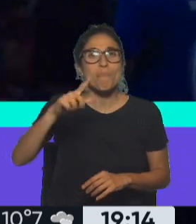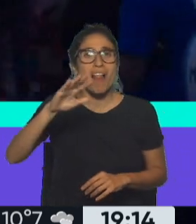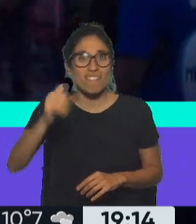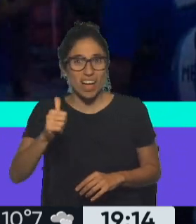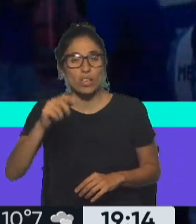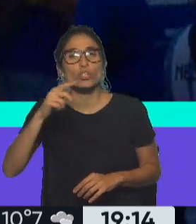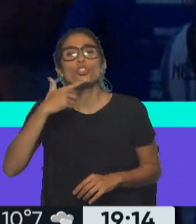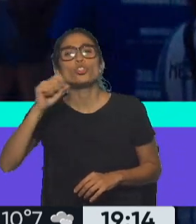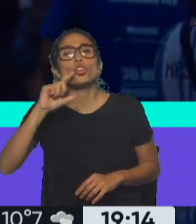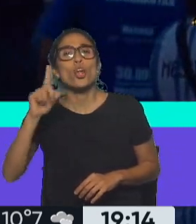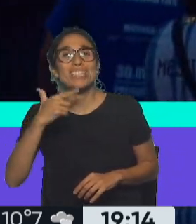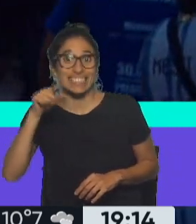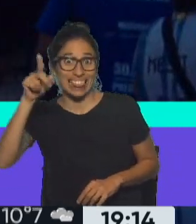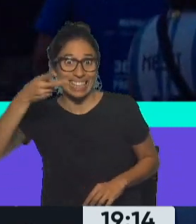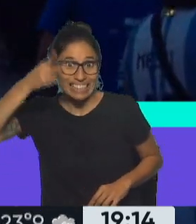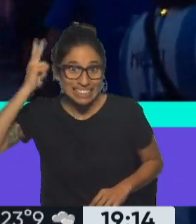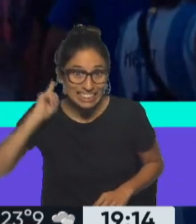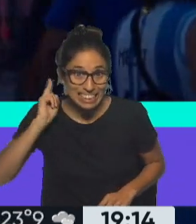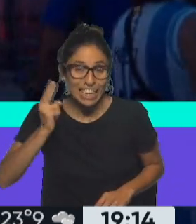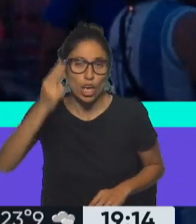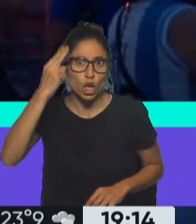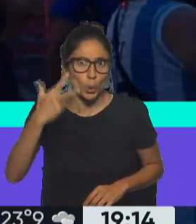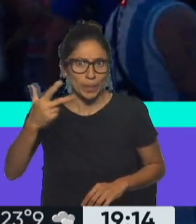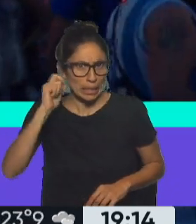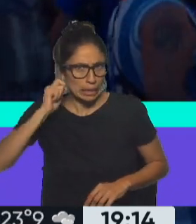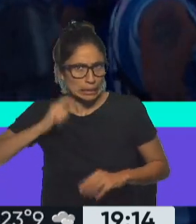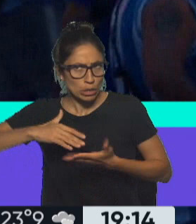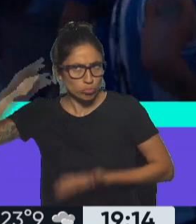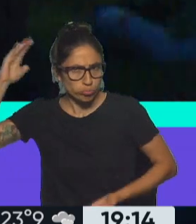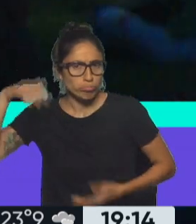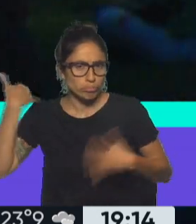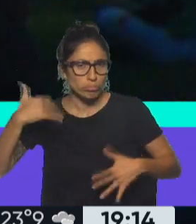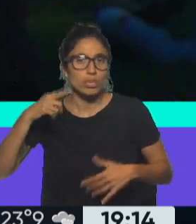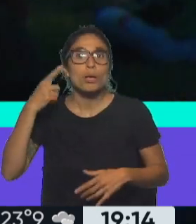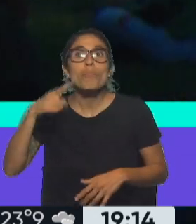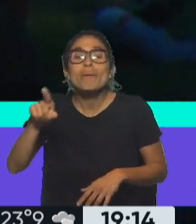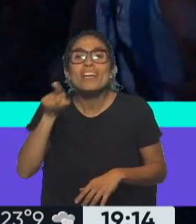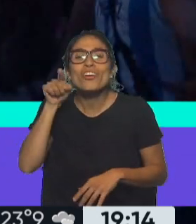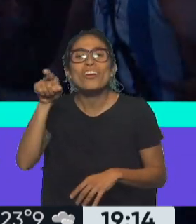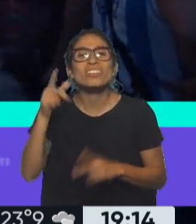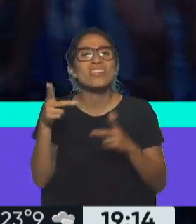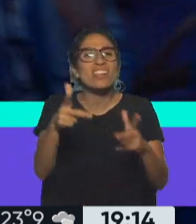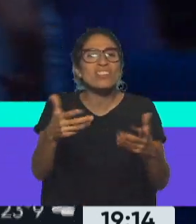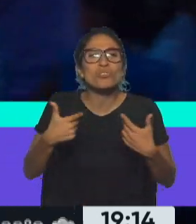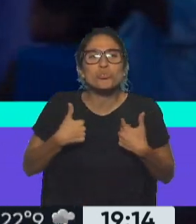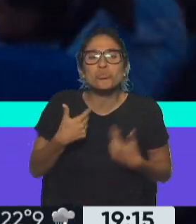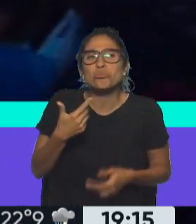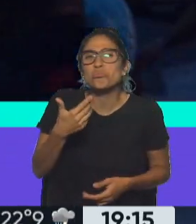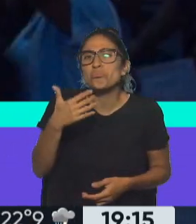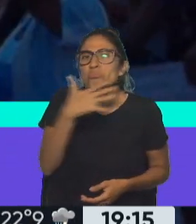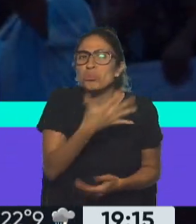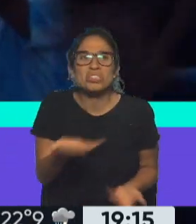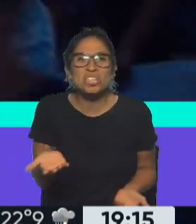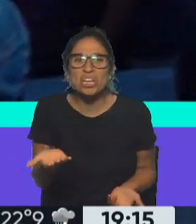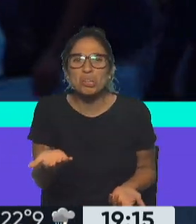que ella decía que nunca se había dado cuenta cuándo era democracia y cuándo no. Porque su vida transcurría en los calabozos. Claro.